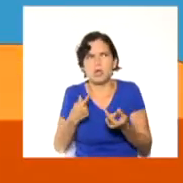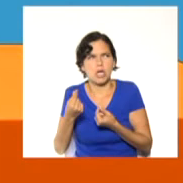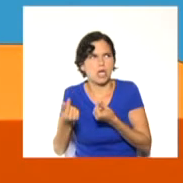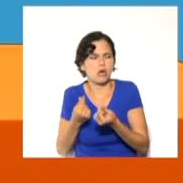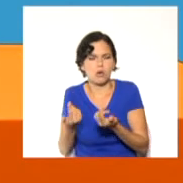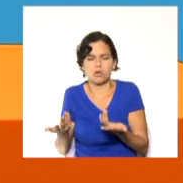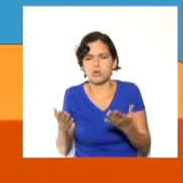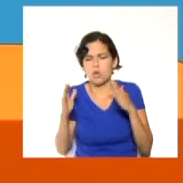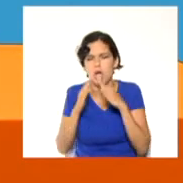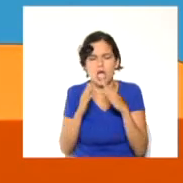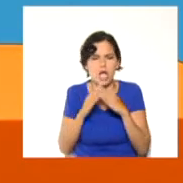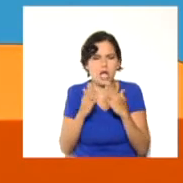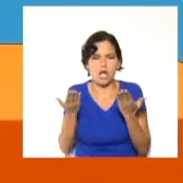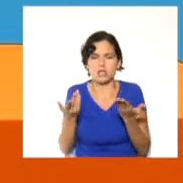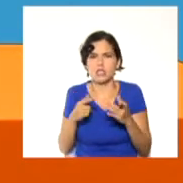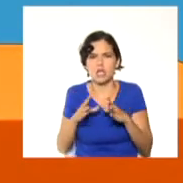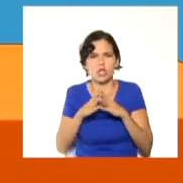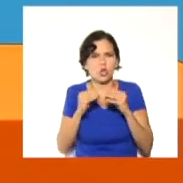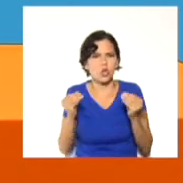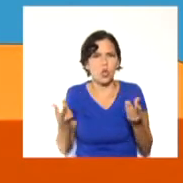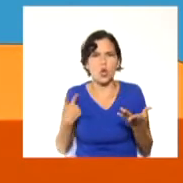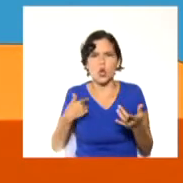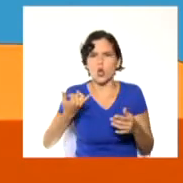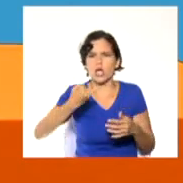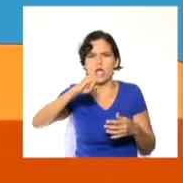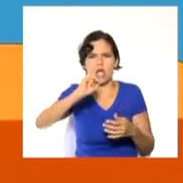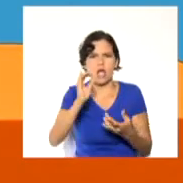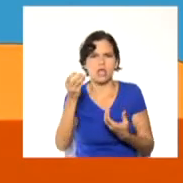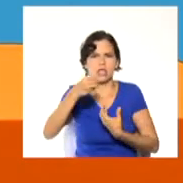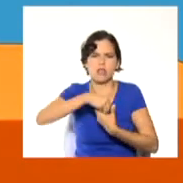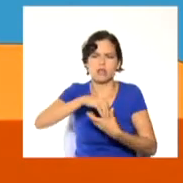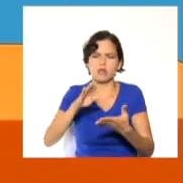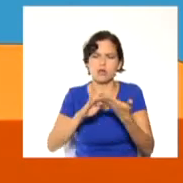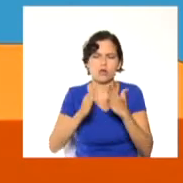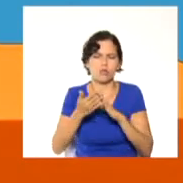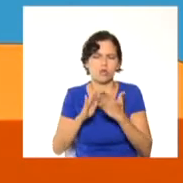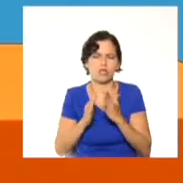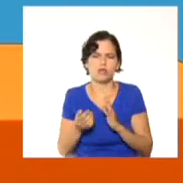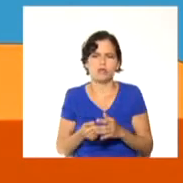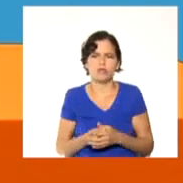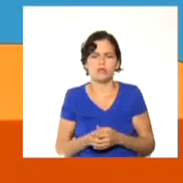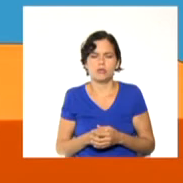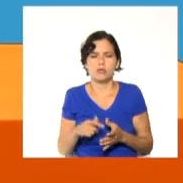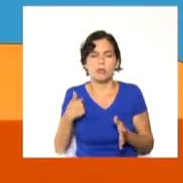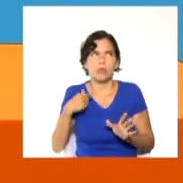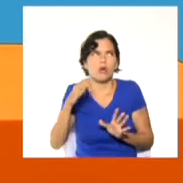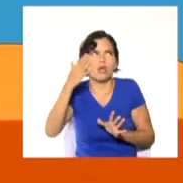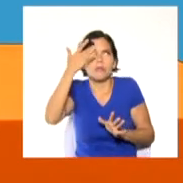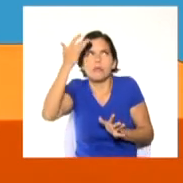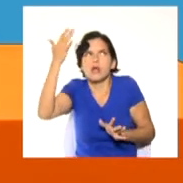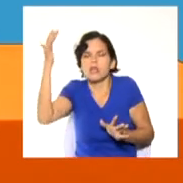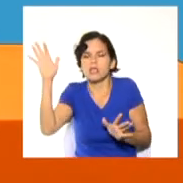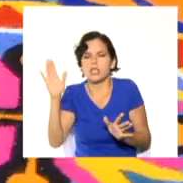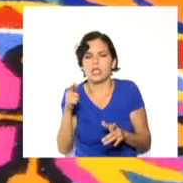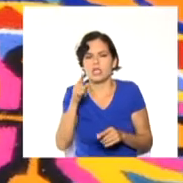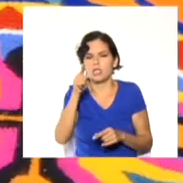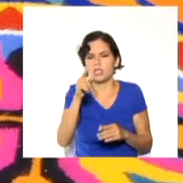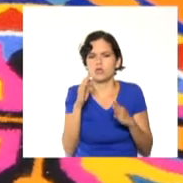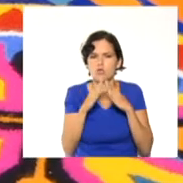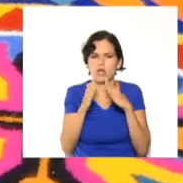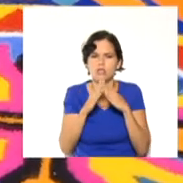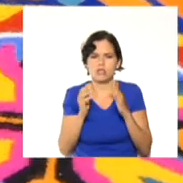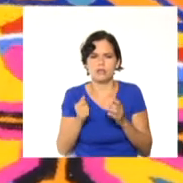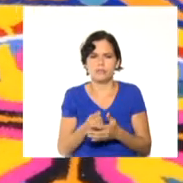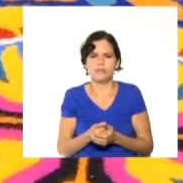negocios, las casas, todo lo que constituye una comunidad. Vamos a suponer que esta es tu casa